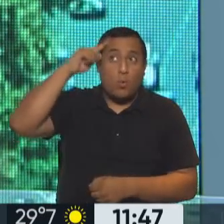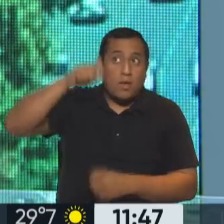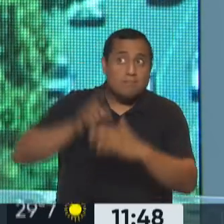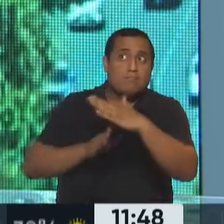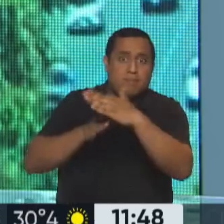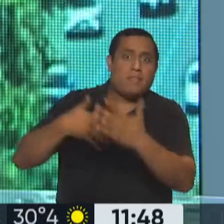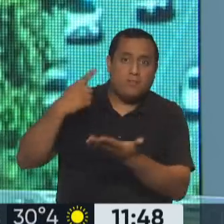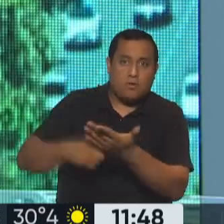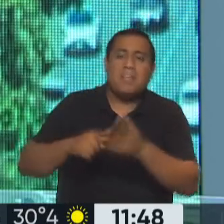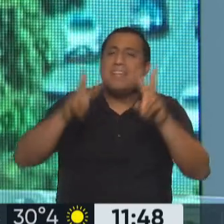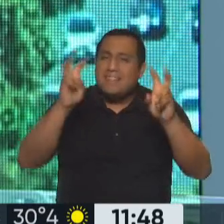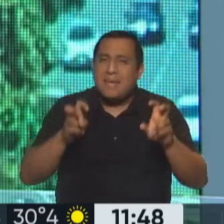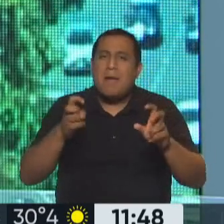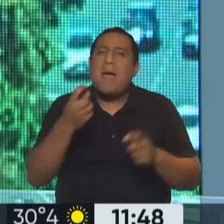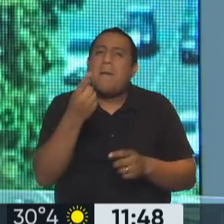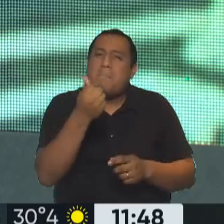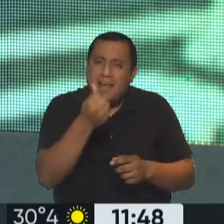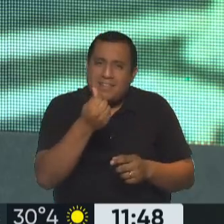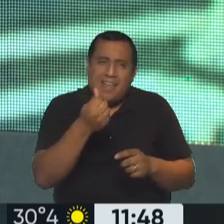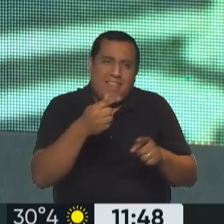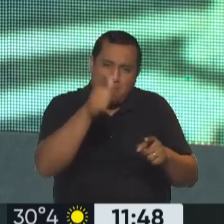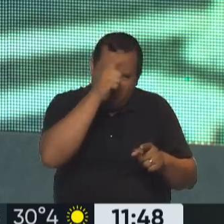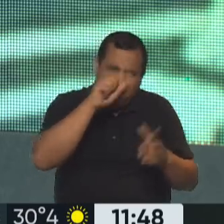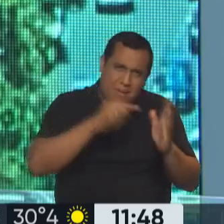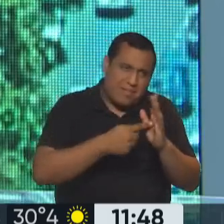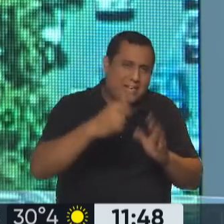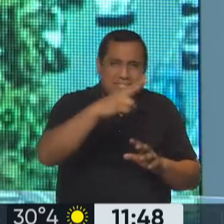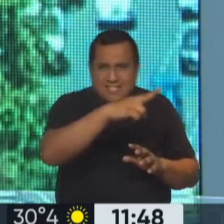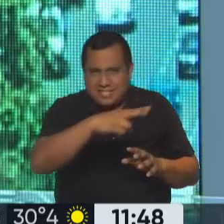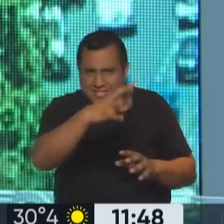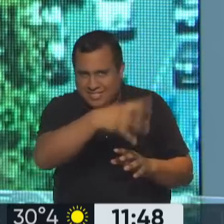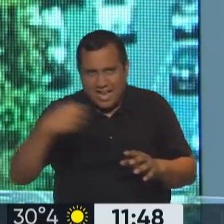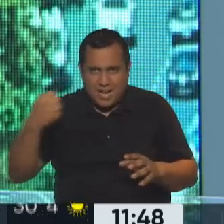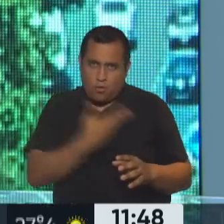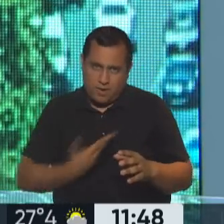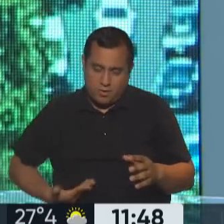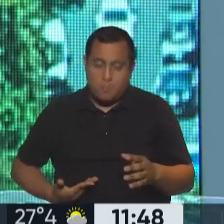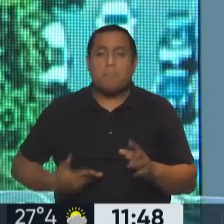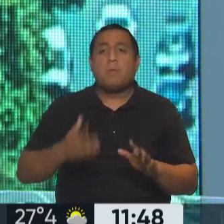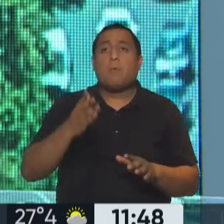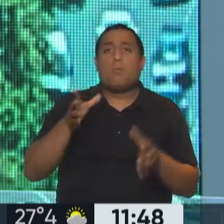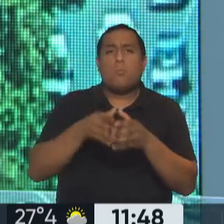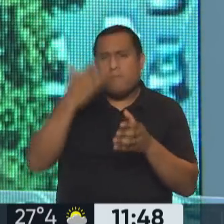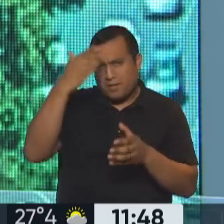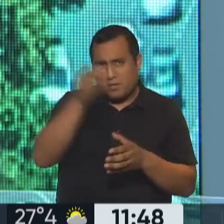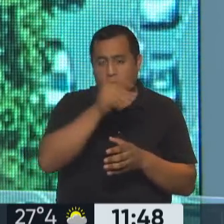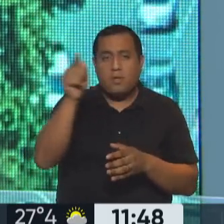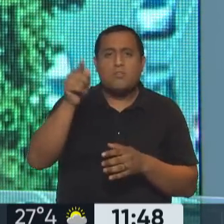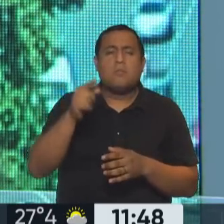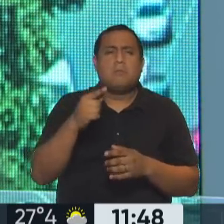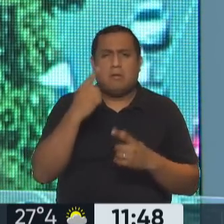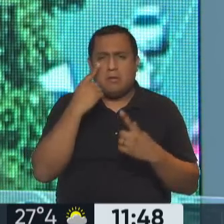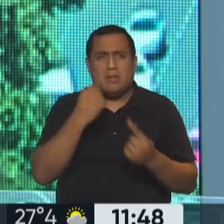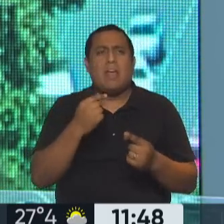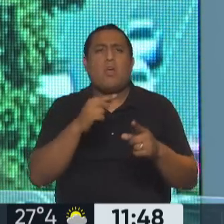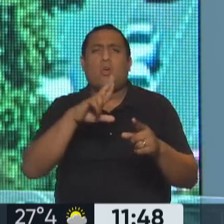de la coparticipación, otra apelación de al las máximo cuestiones a tener en tribunal de cuenta, justicia. sí. Datos a tener en cuenta. Por un lado, el Frente de Todos sigue cuestionando que Horacio